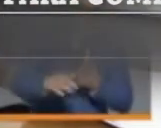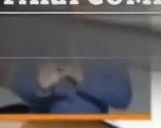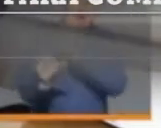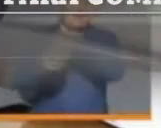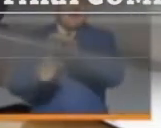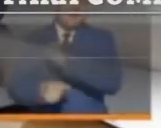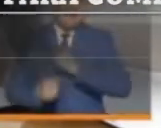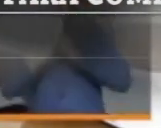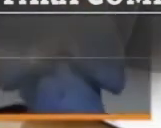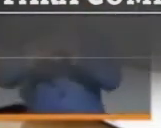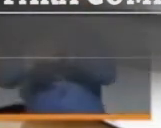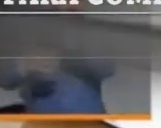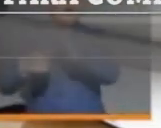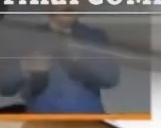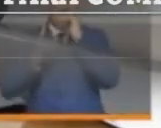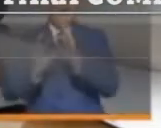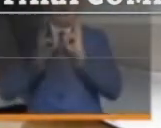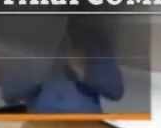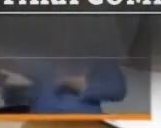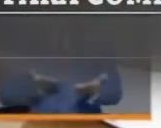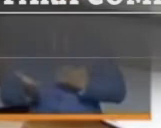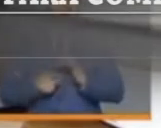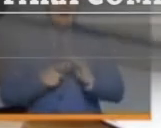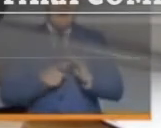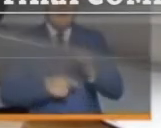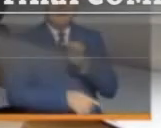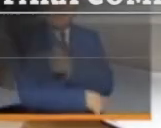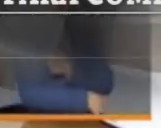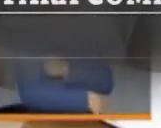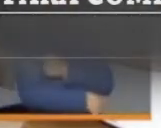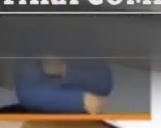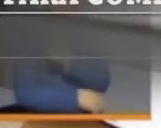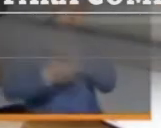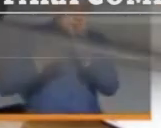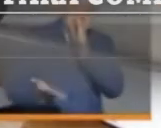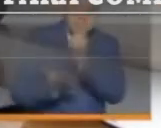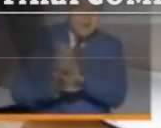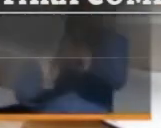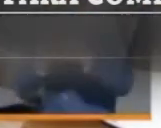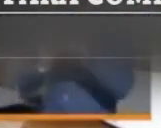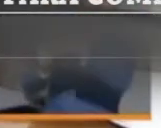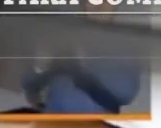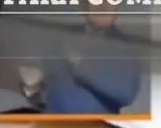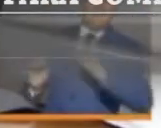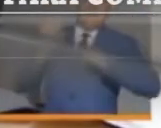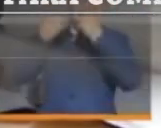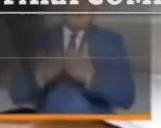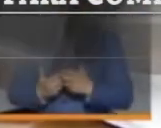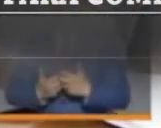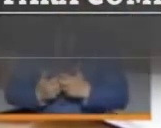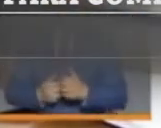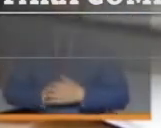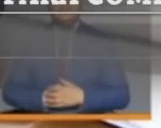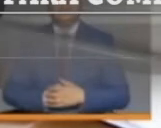salud, lo cual garantiza la calidad en la aplicación de la vacuna. Deben estar habilitadas en el servicio de